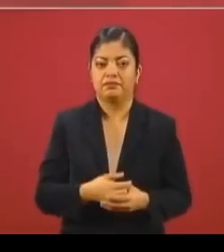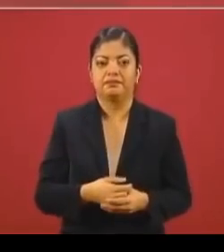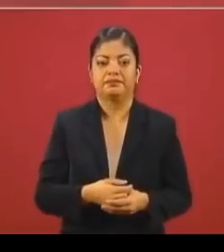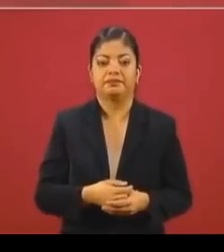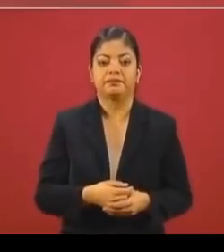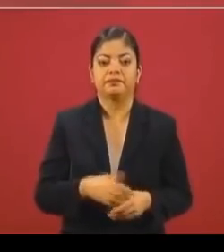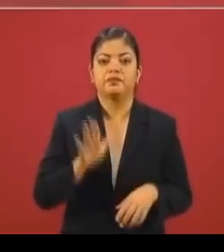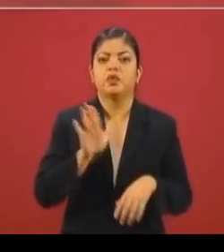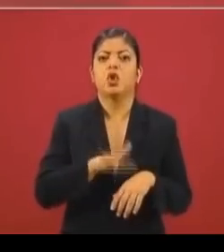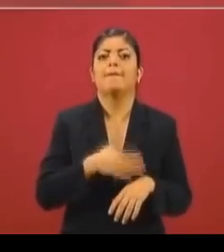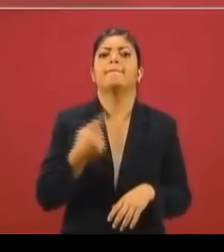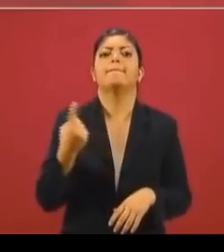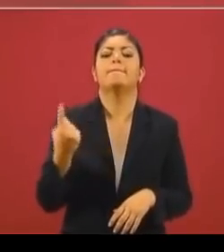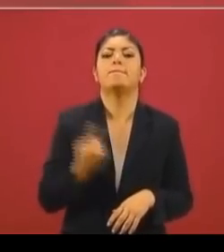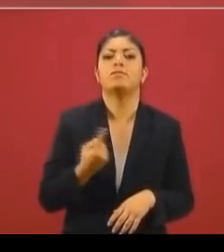¿por